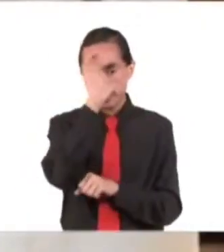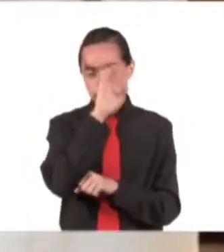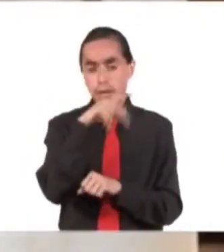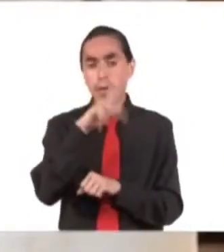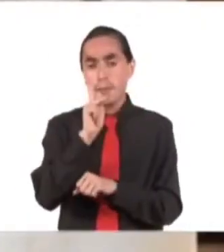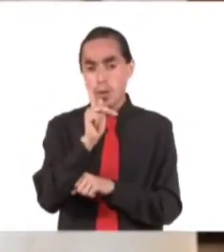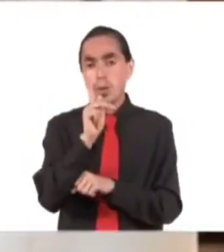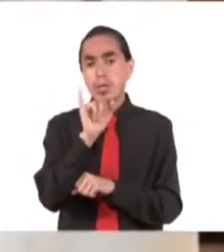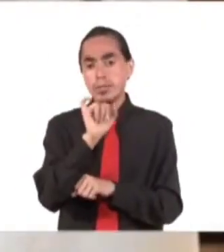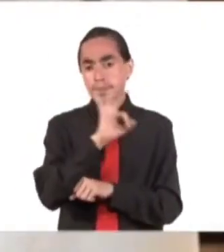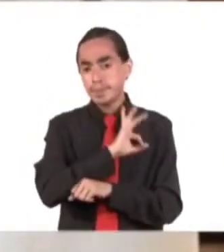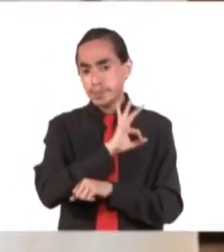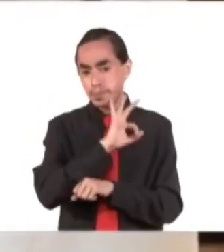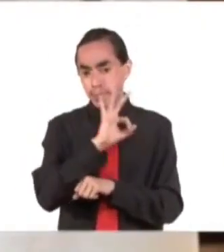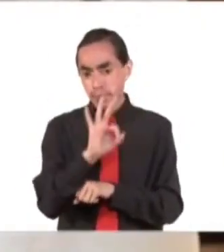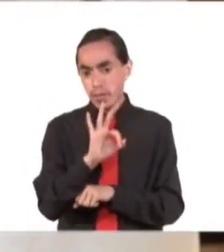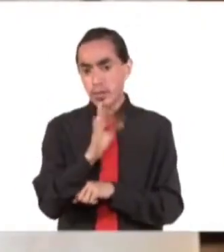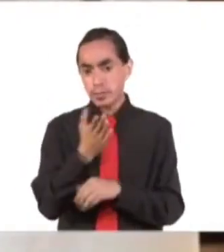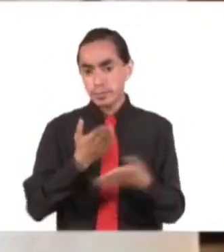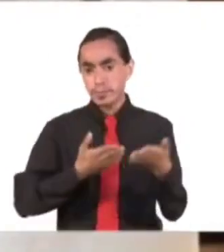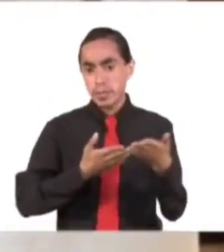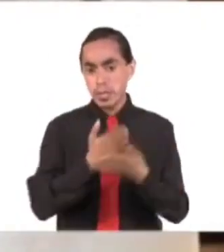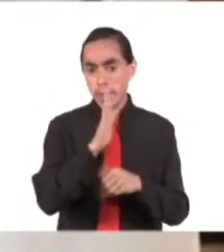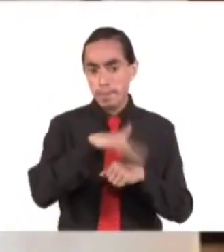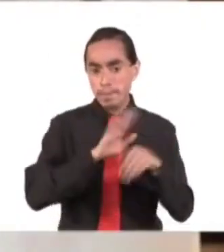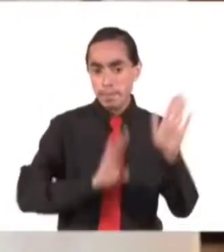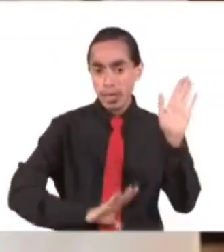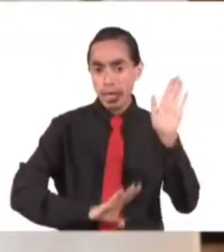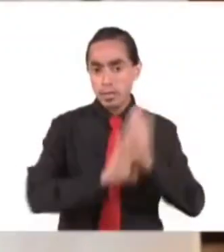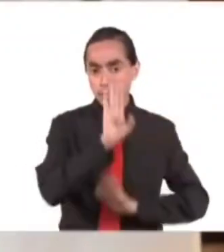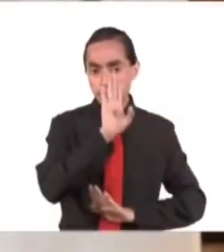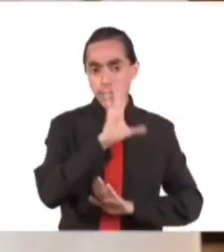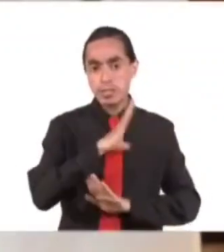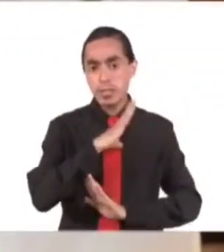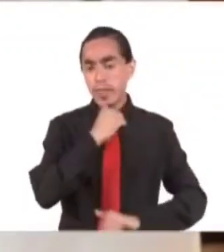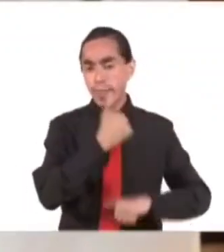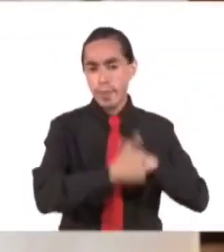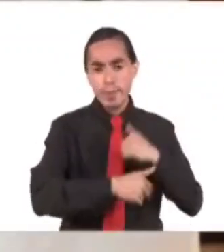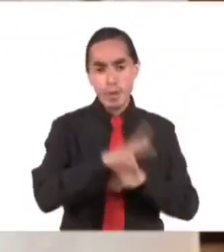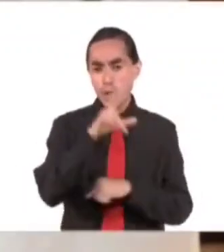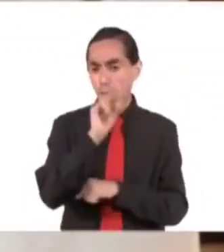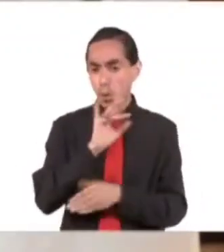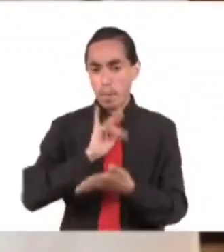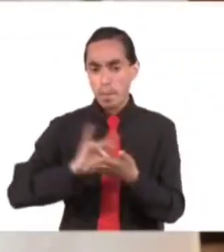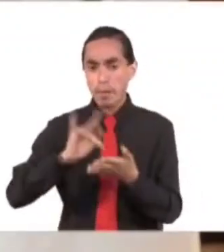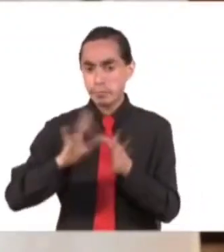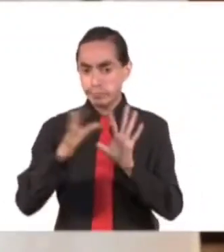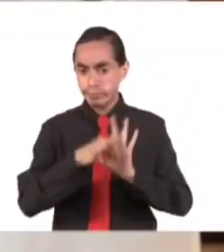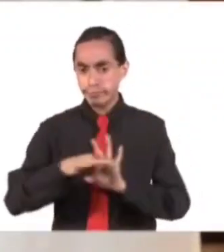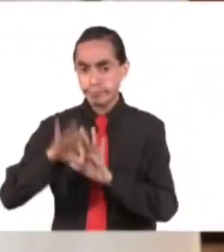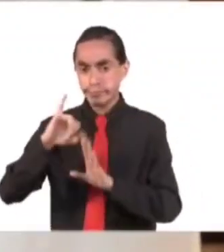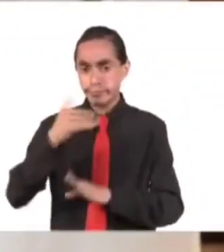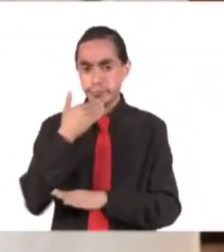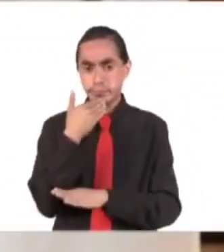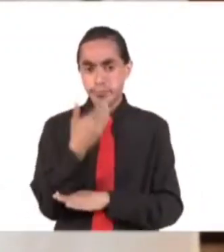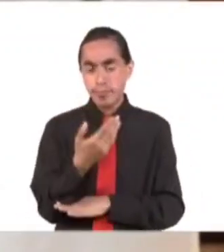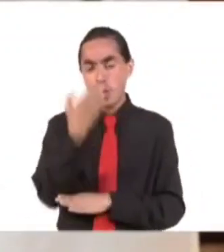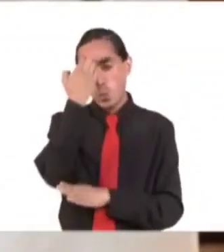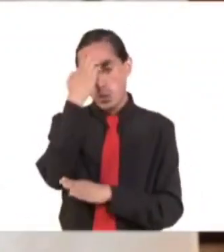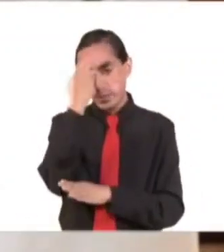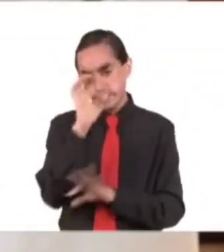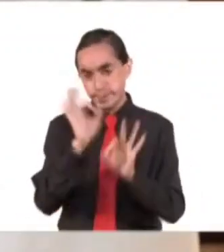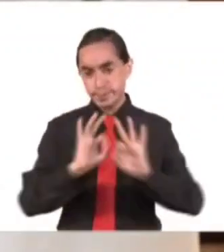que nos permite avanzar mucho más que competir en lo individual, colaborar en lo colectivo. Entonces es una experiencia